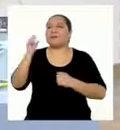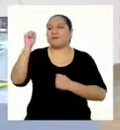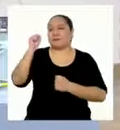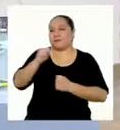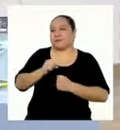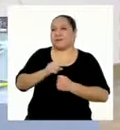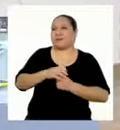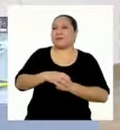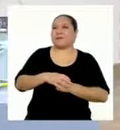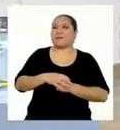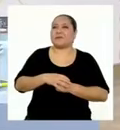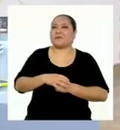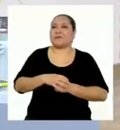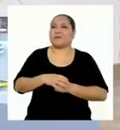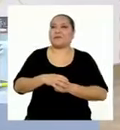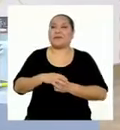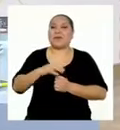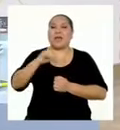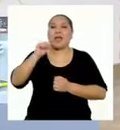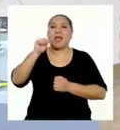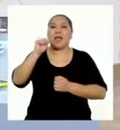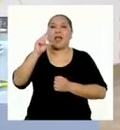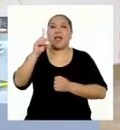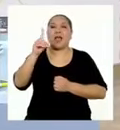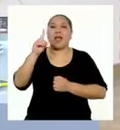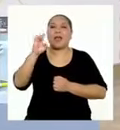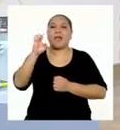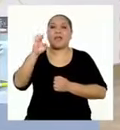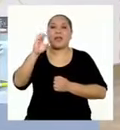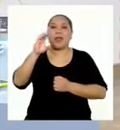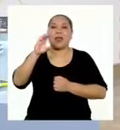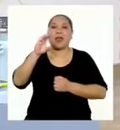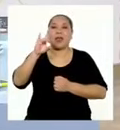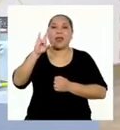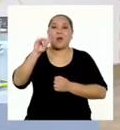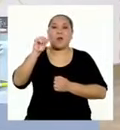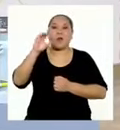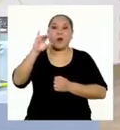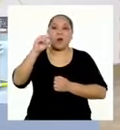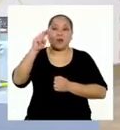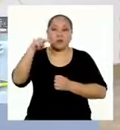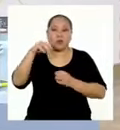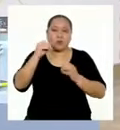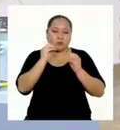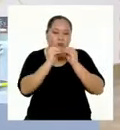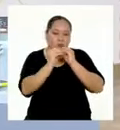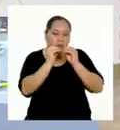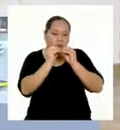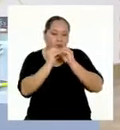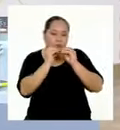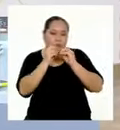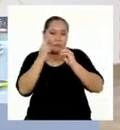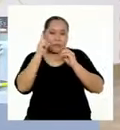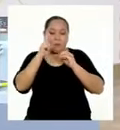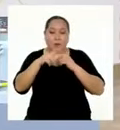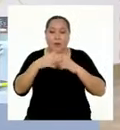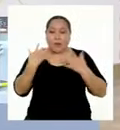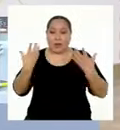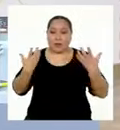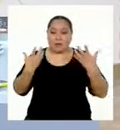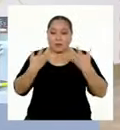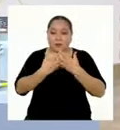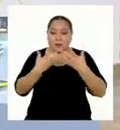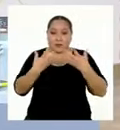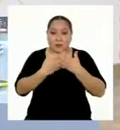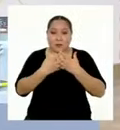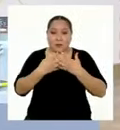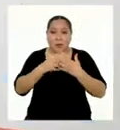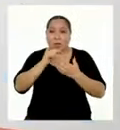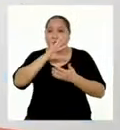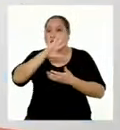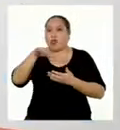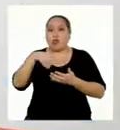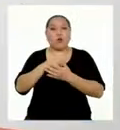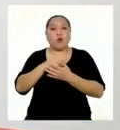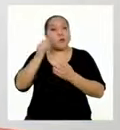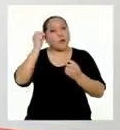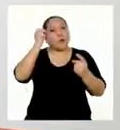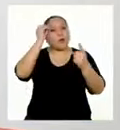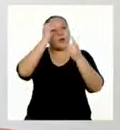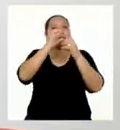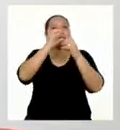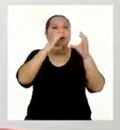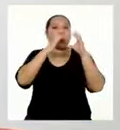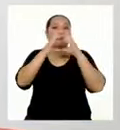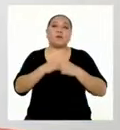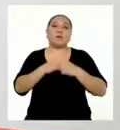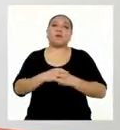profesora. La adecuación. O sea, ver que mi texto esté siempre alineado a toda mi situación comunicativa. De